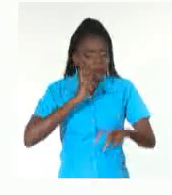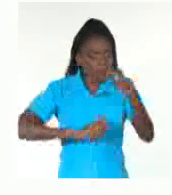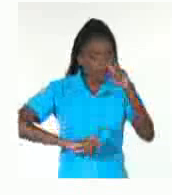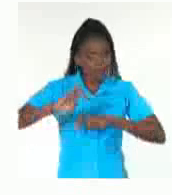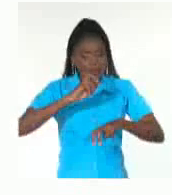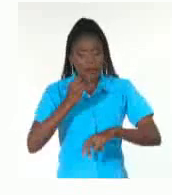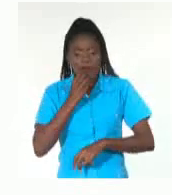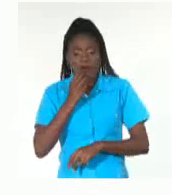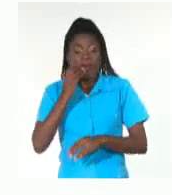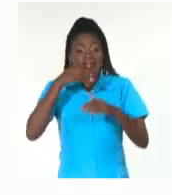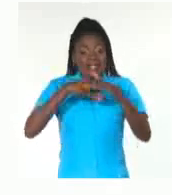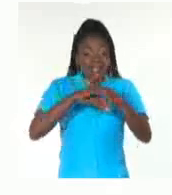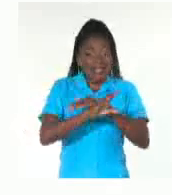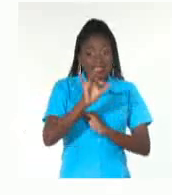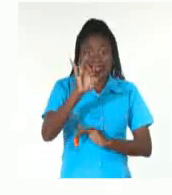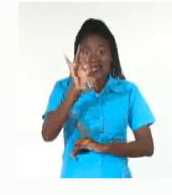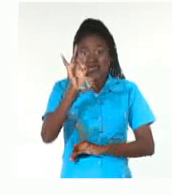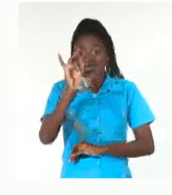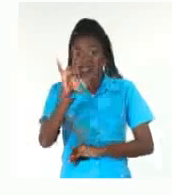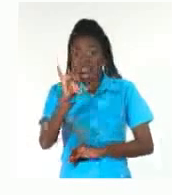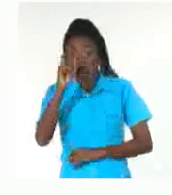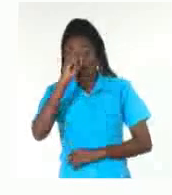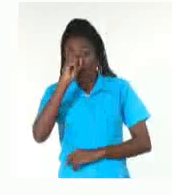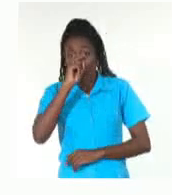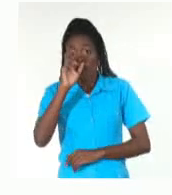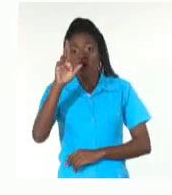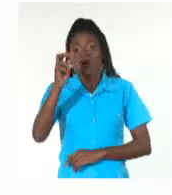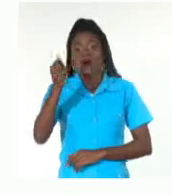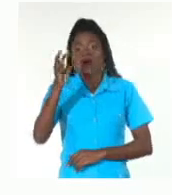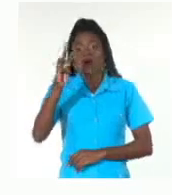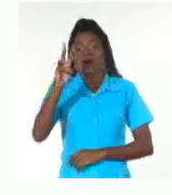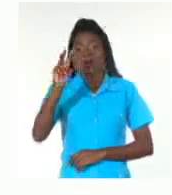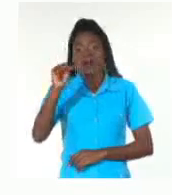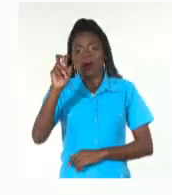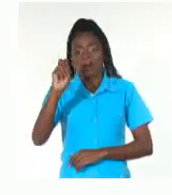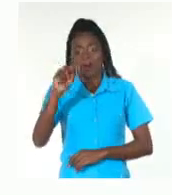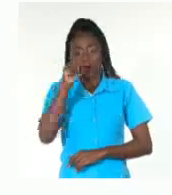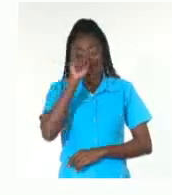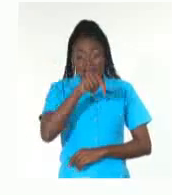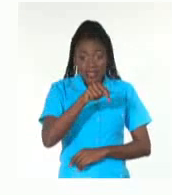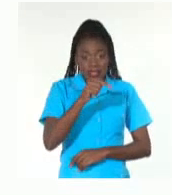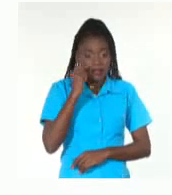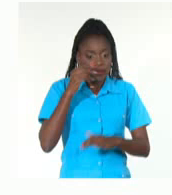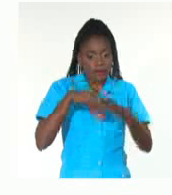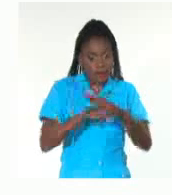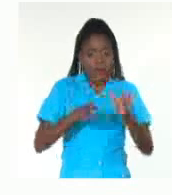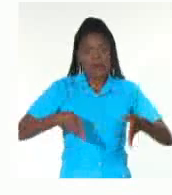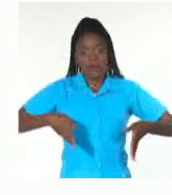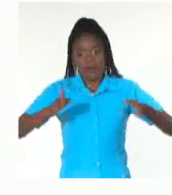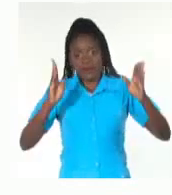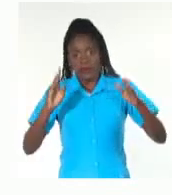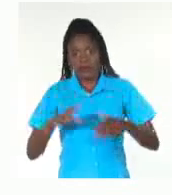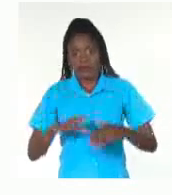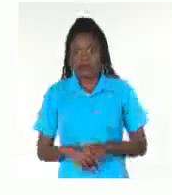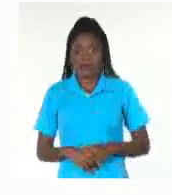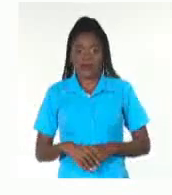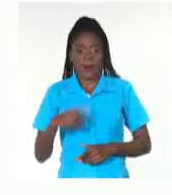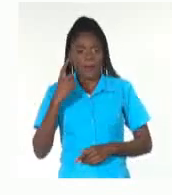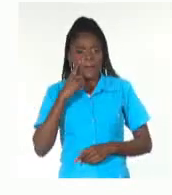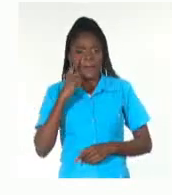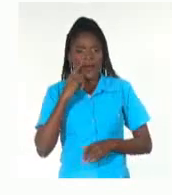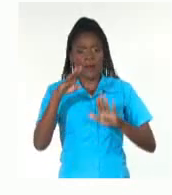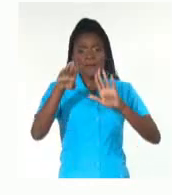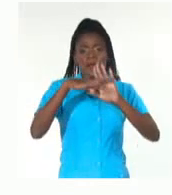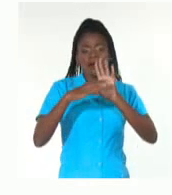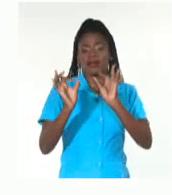posible atrapado de 79 años, nombrado Ramón Páez Frometa, quien se encontraba en el edificio. Se adoptan las medidas de seguridad